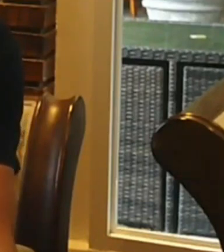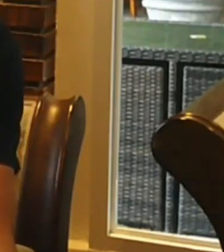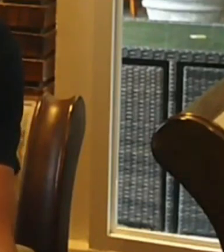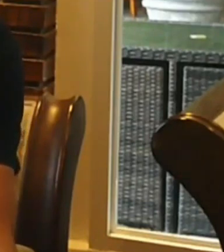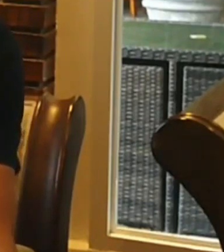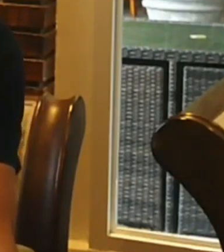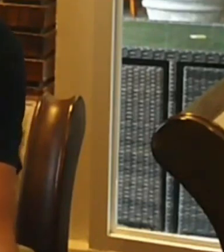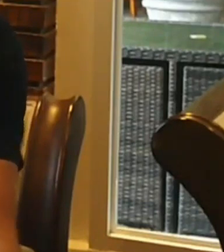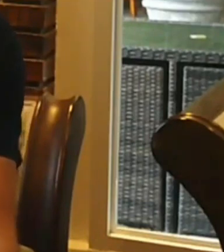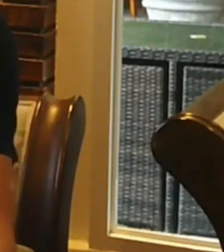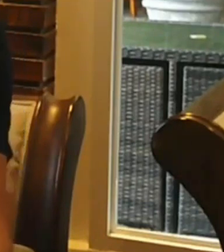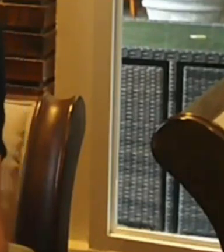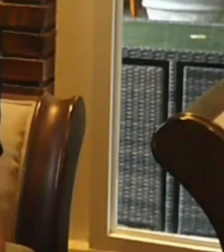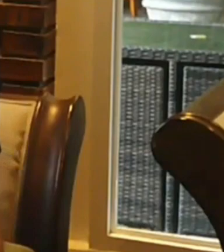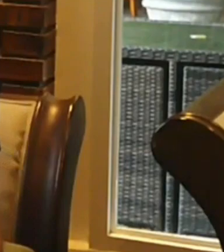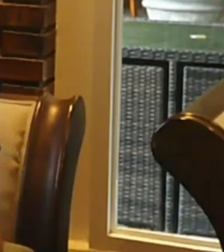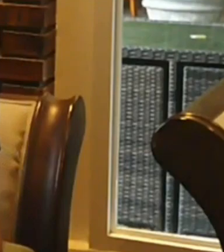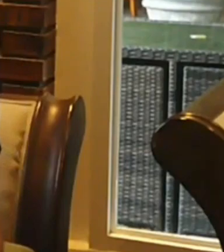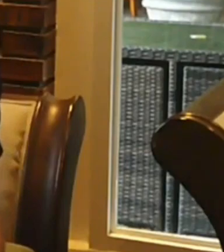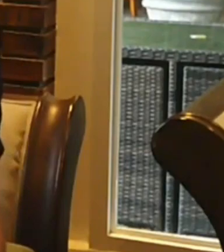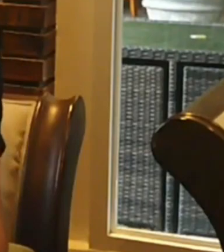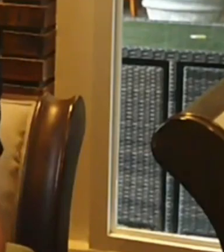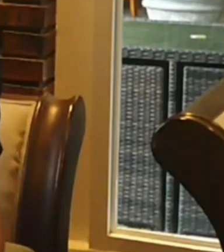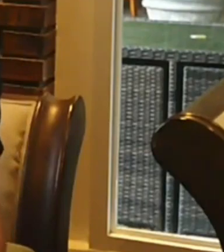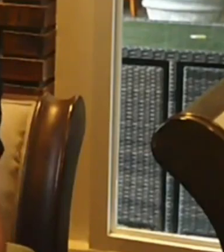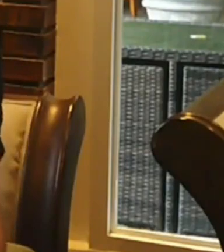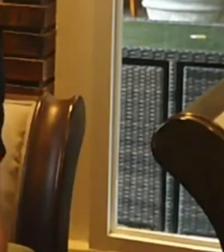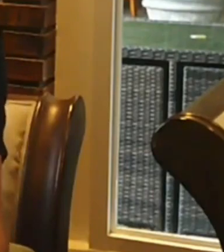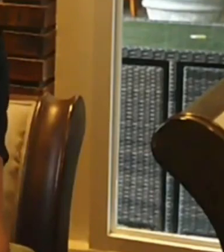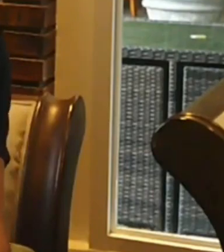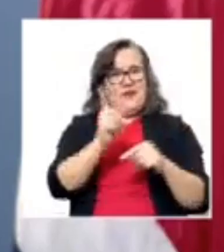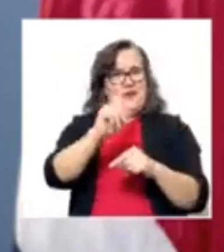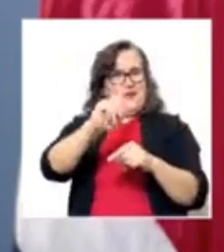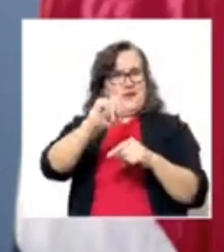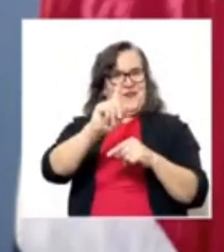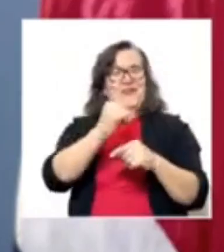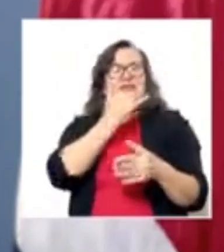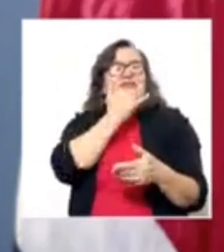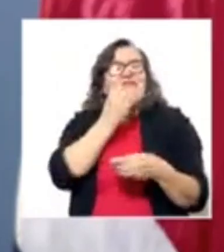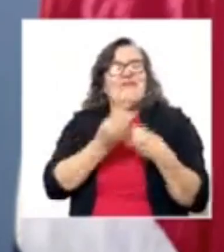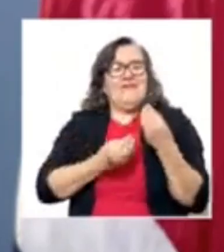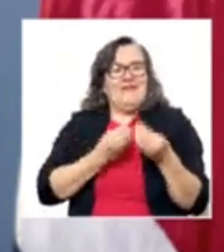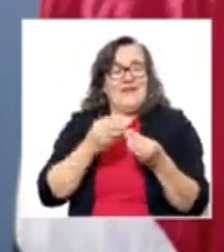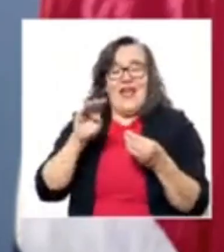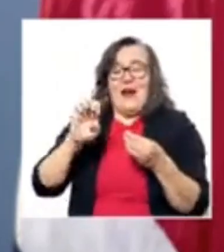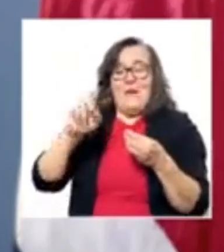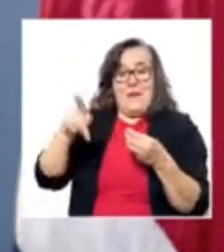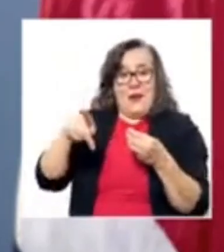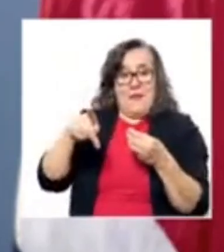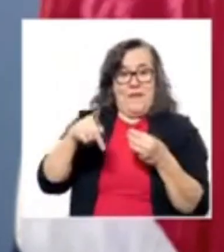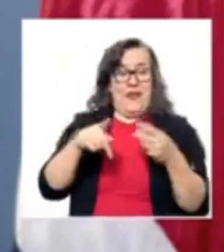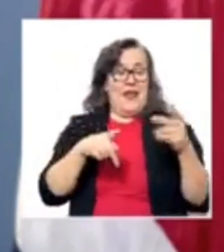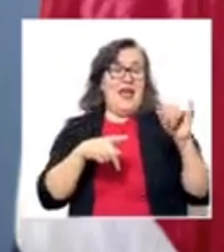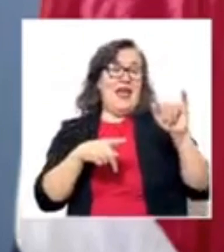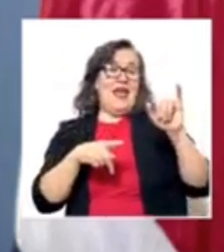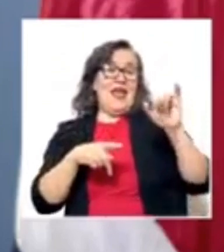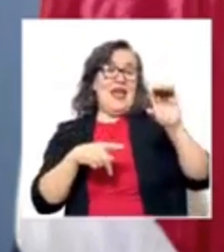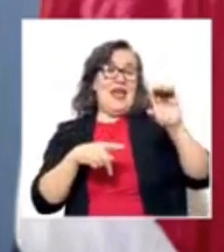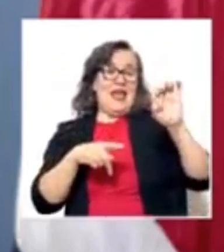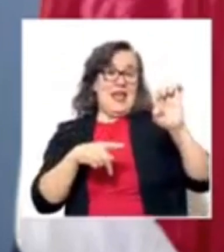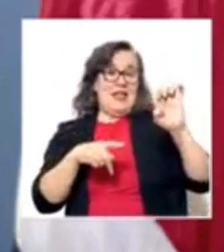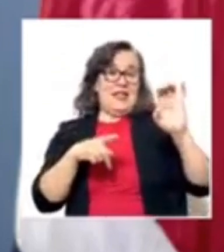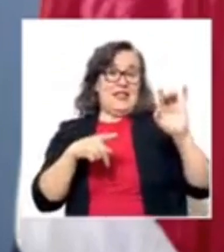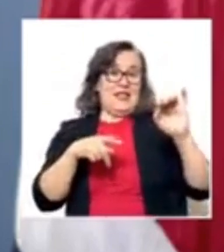costaba tanto dinero. Y tu abuelo lo hizo y el gobierno estaba agradecido. El MEP y el ICE